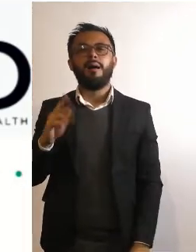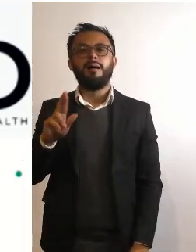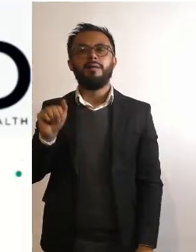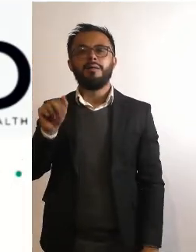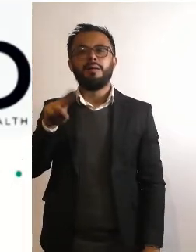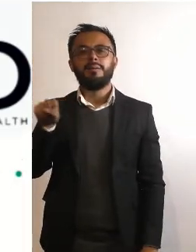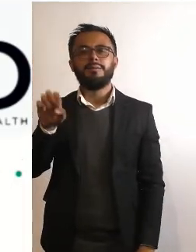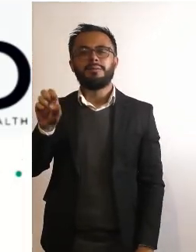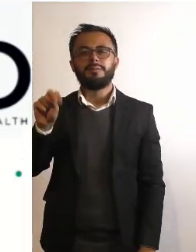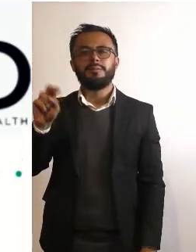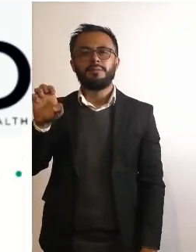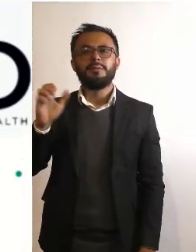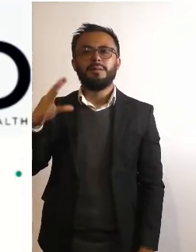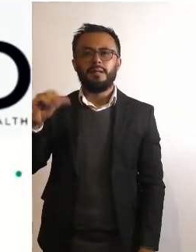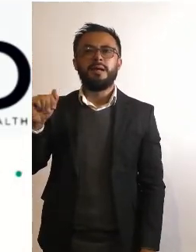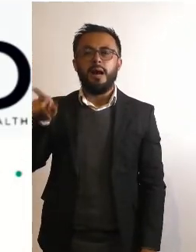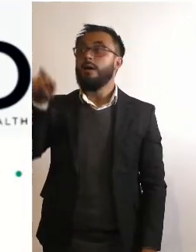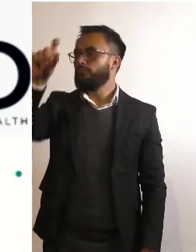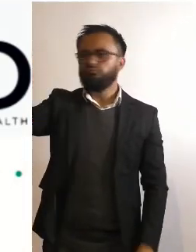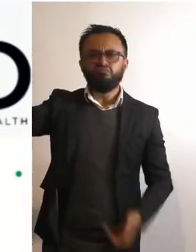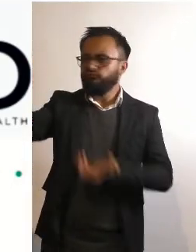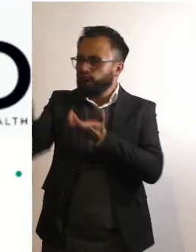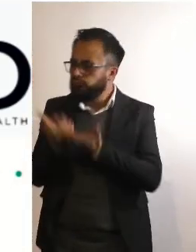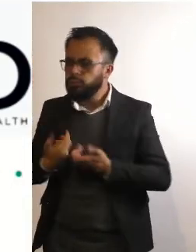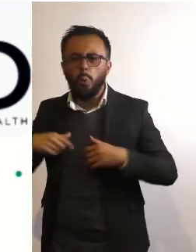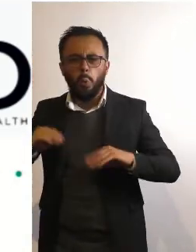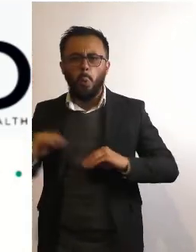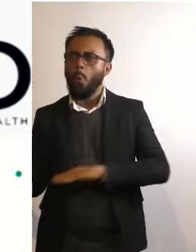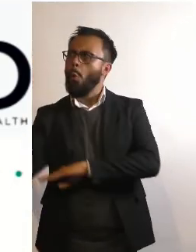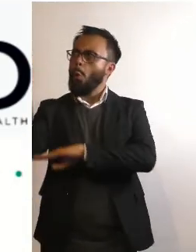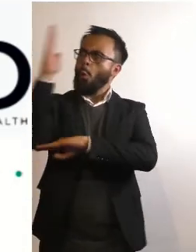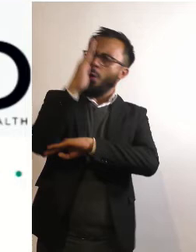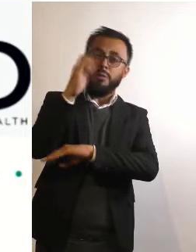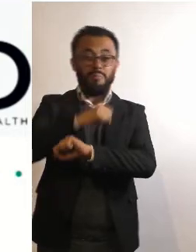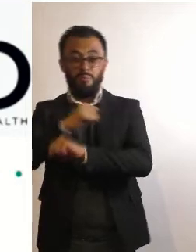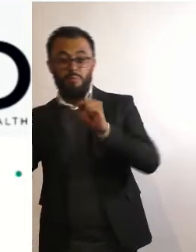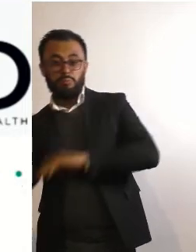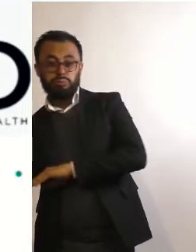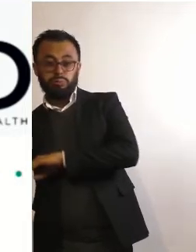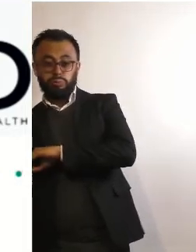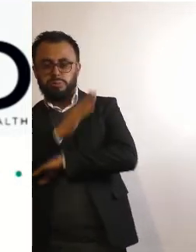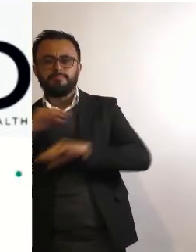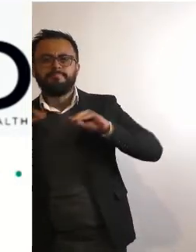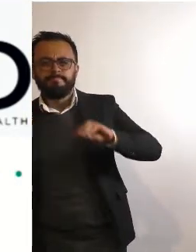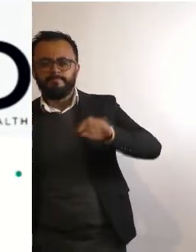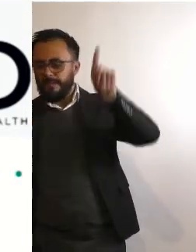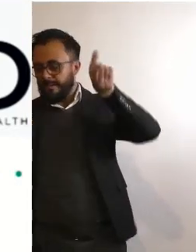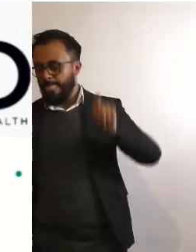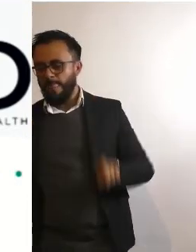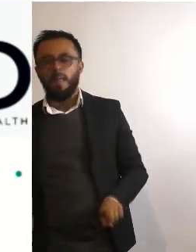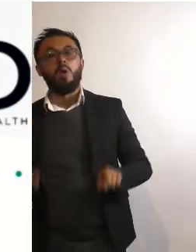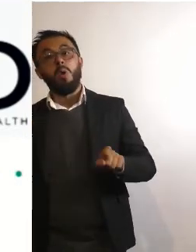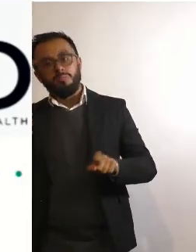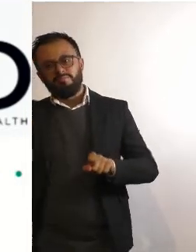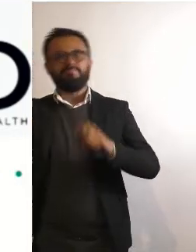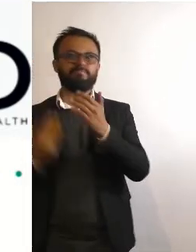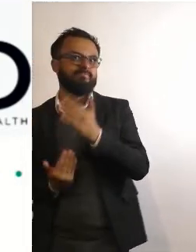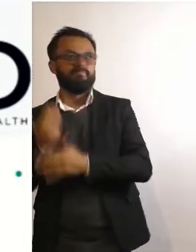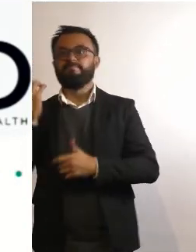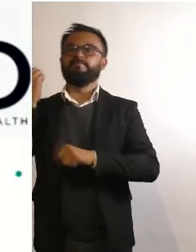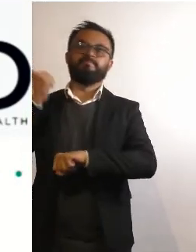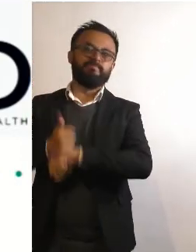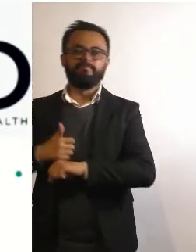en temas de emprendimiento y en las horas de la tarde firmamos un convenio con AstraZeneca para hacer un hub en Health